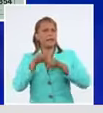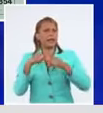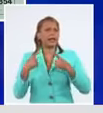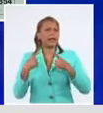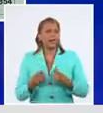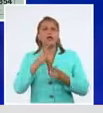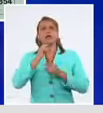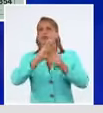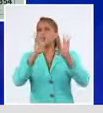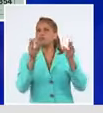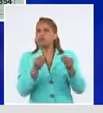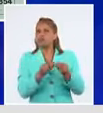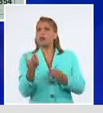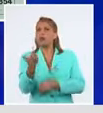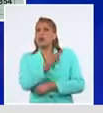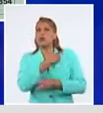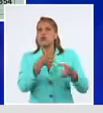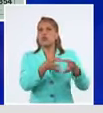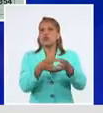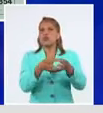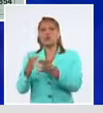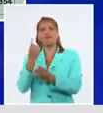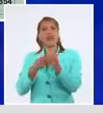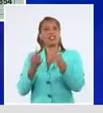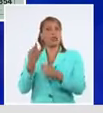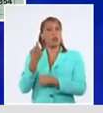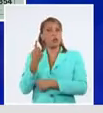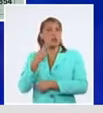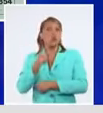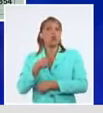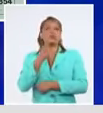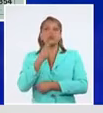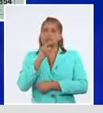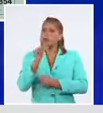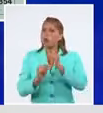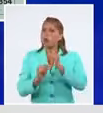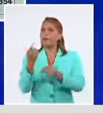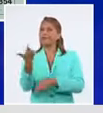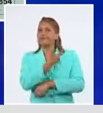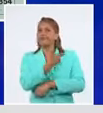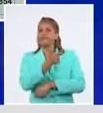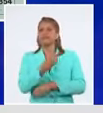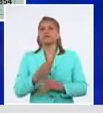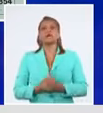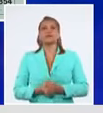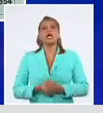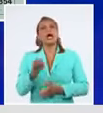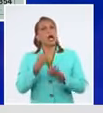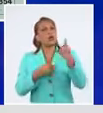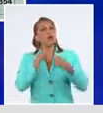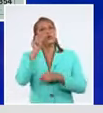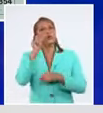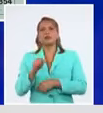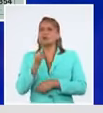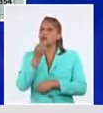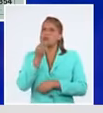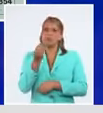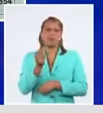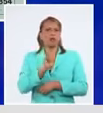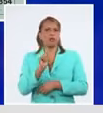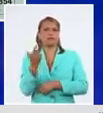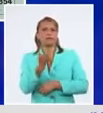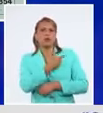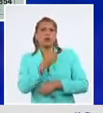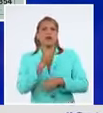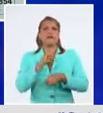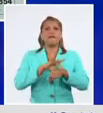completando los grupos que puedan faltar, rescatando los que por determinadas razones no se la pusieron por estar